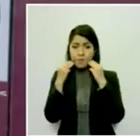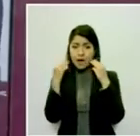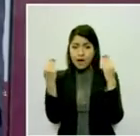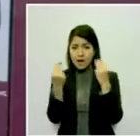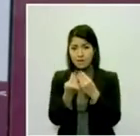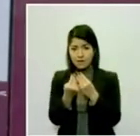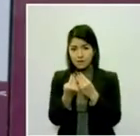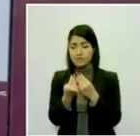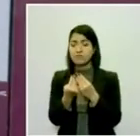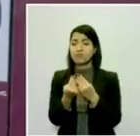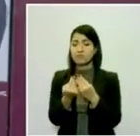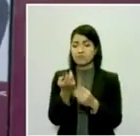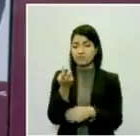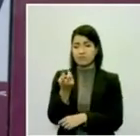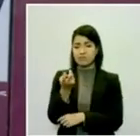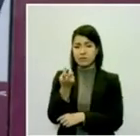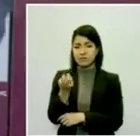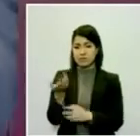delictivos eran